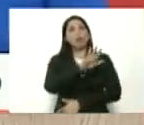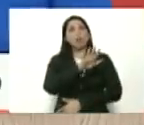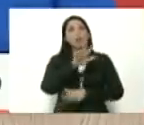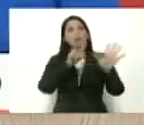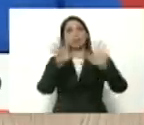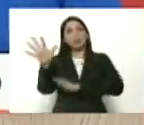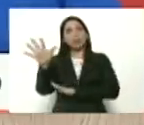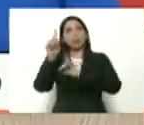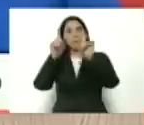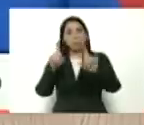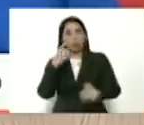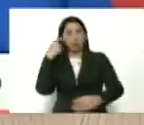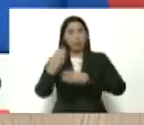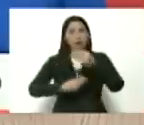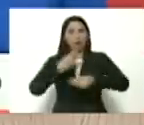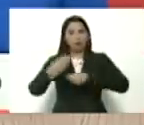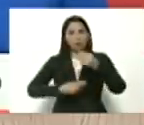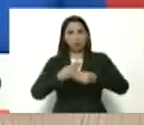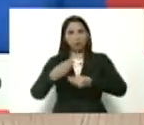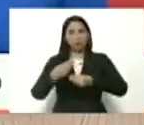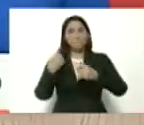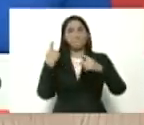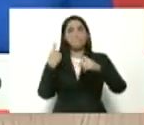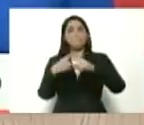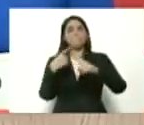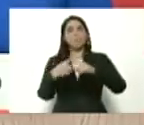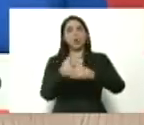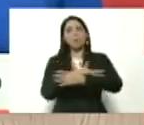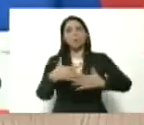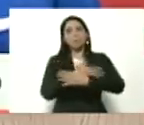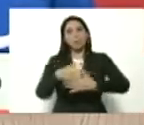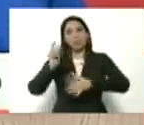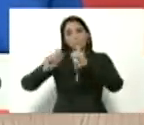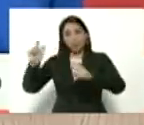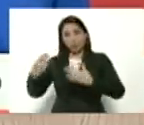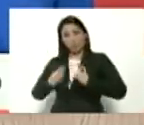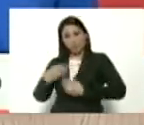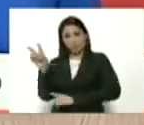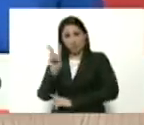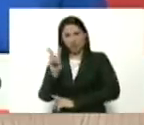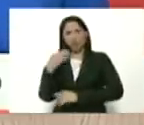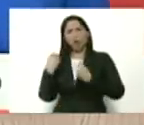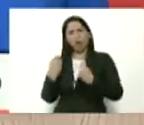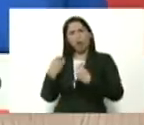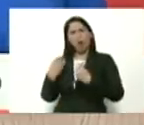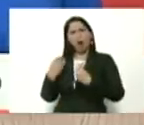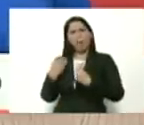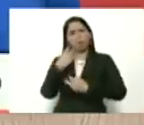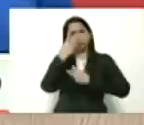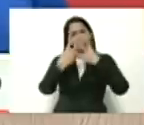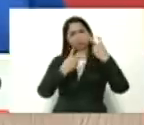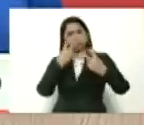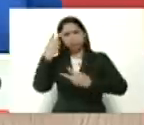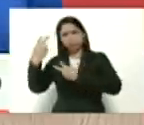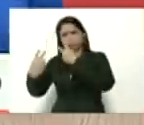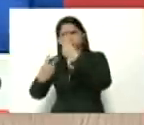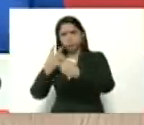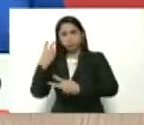11.575 pruebas por millón de habitantes. ¿Cómo hemos llegado a este pesquisaje masivo? A través